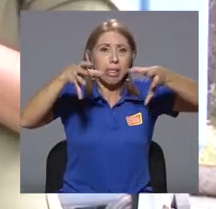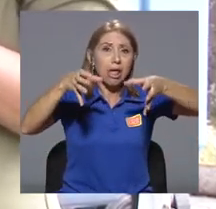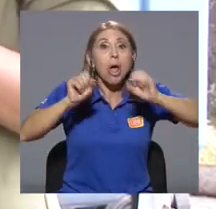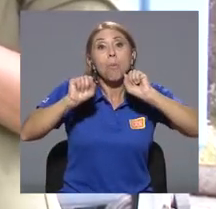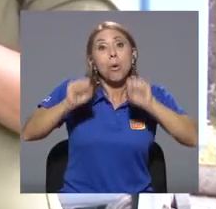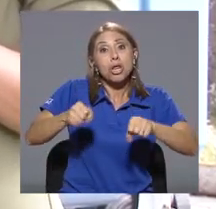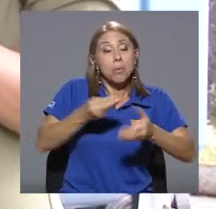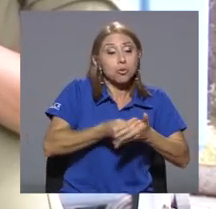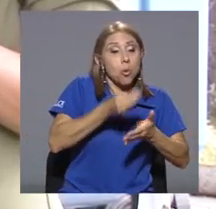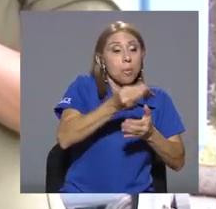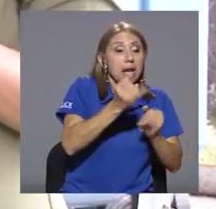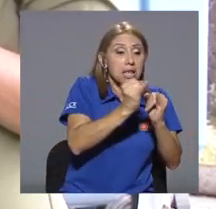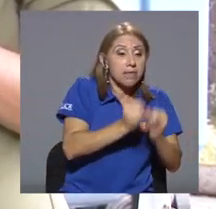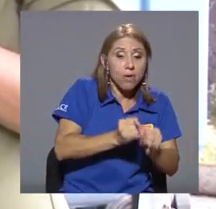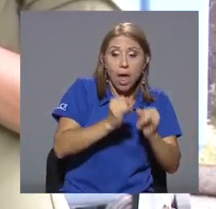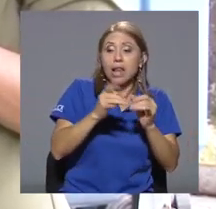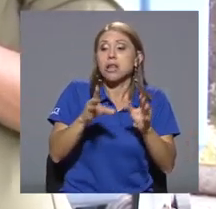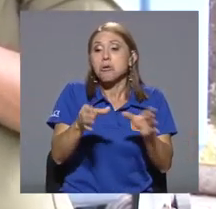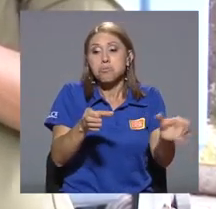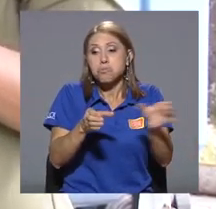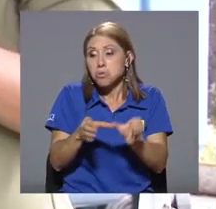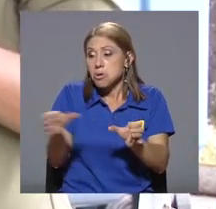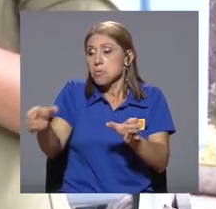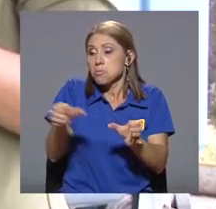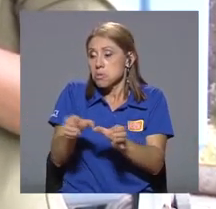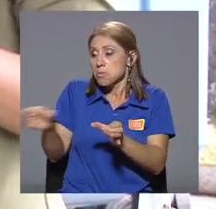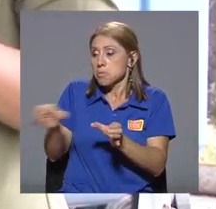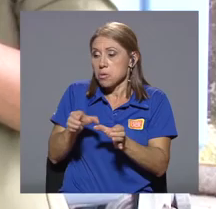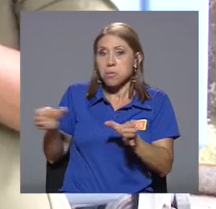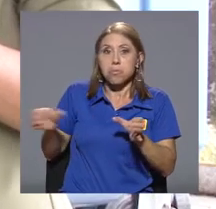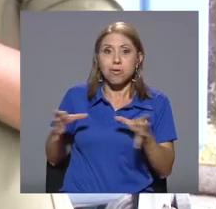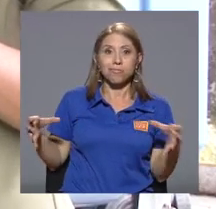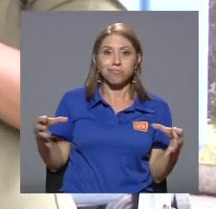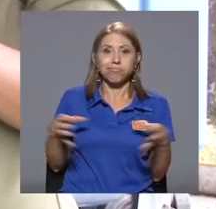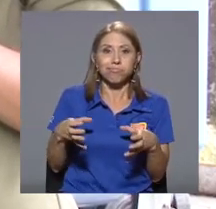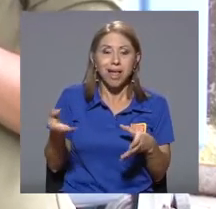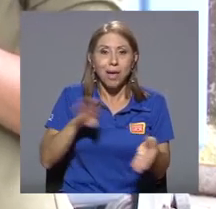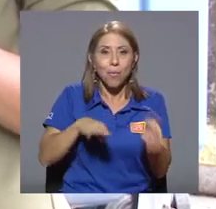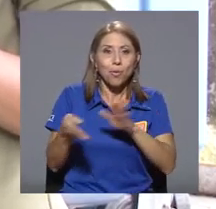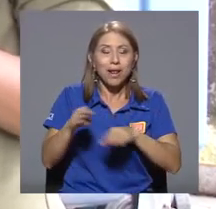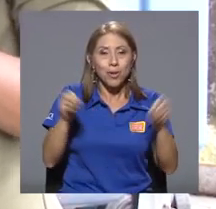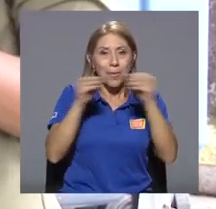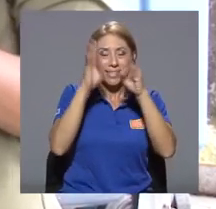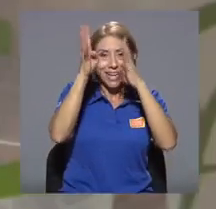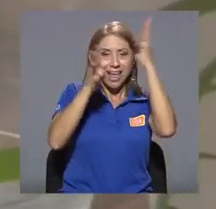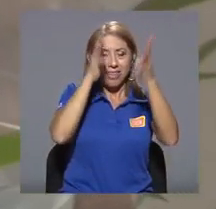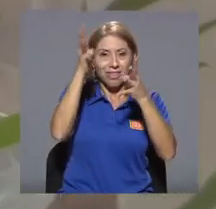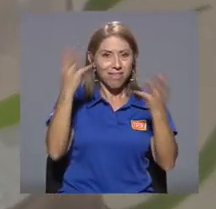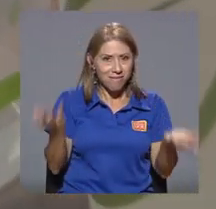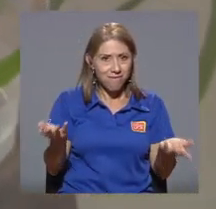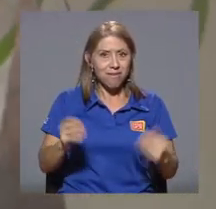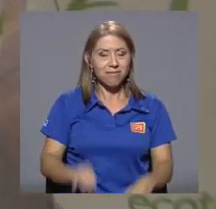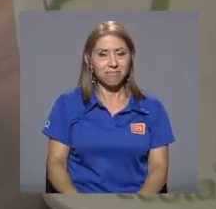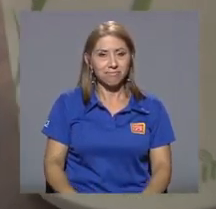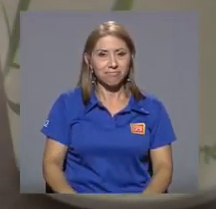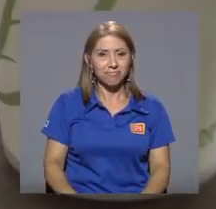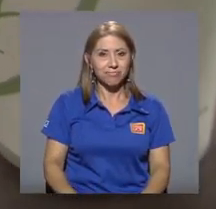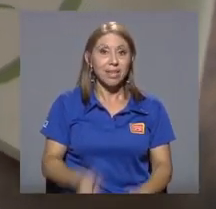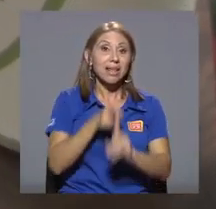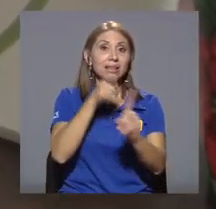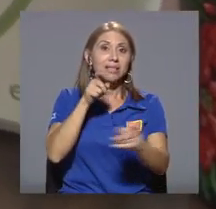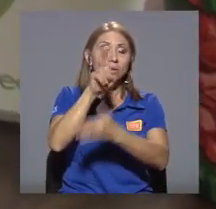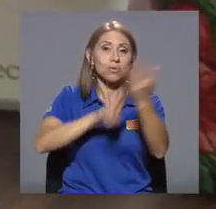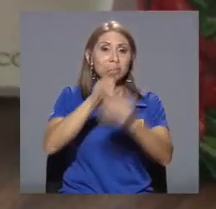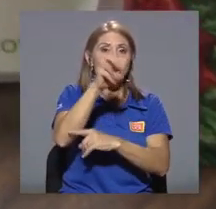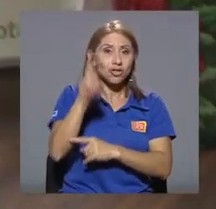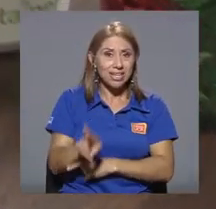los productos individuales y hacer un embalaje, envolverlo, ¿verdad?, de una manera más creativa por parte de nosotros. Desde la